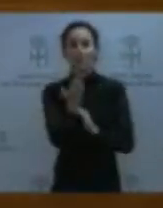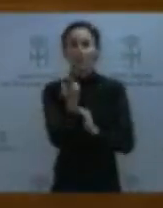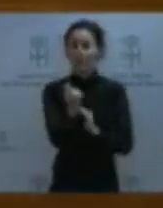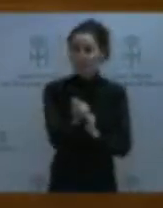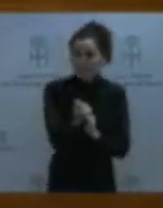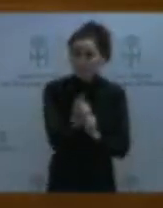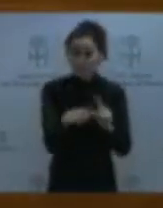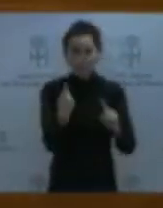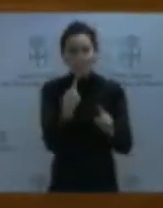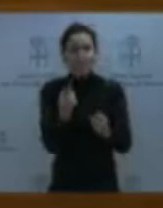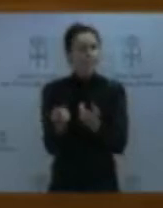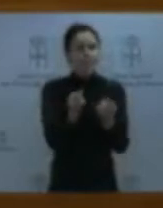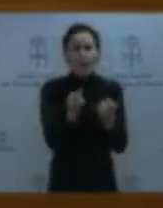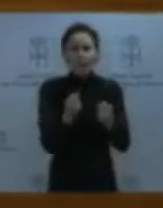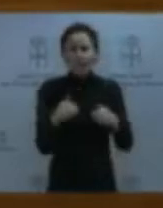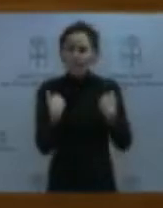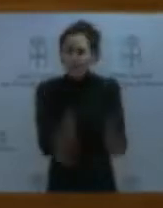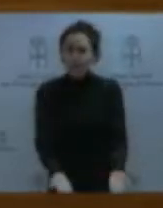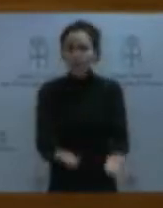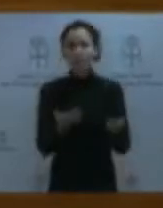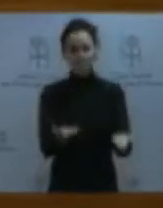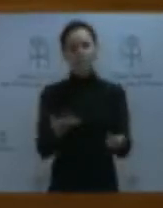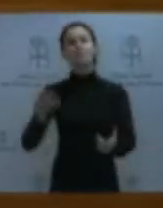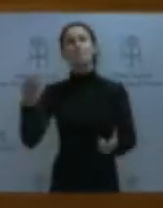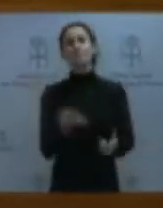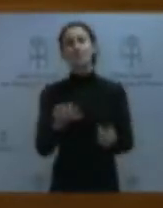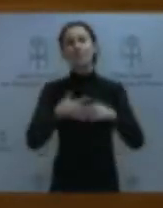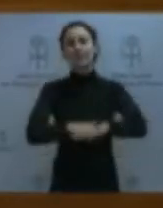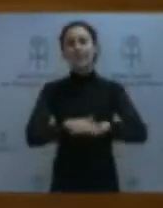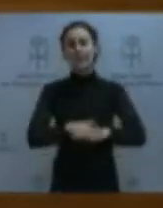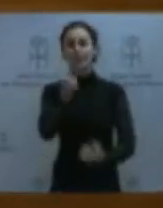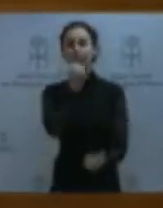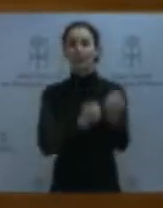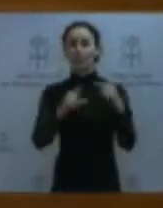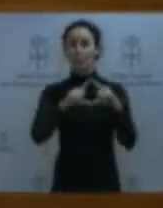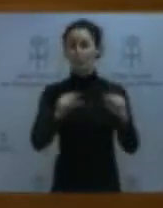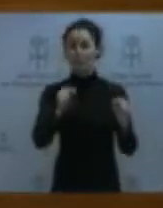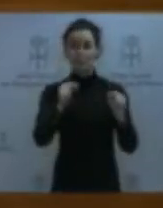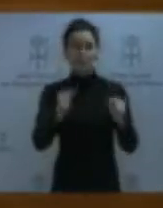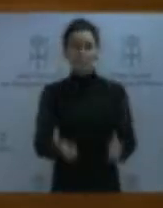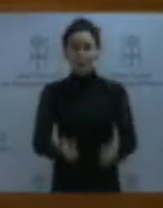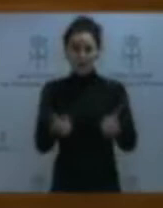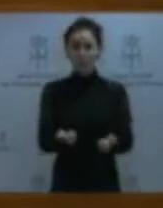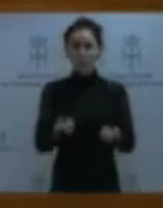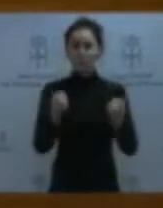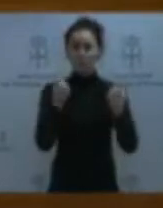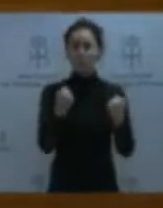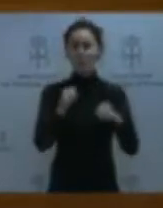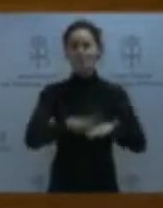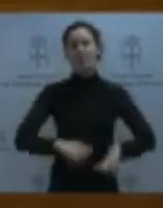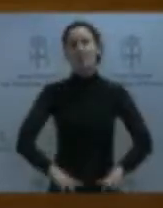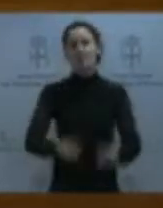sino que reforcemos el tejido económico asturiano. Ya para finalizar,